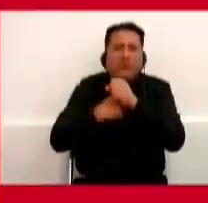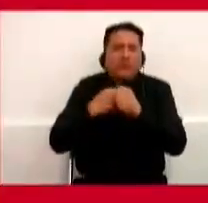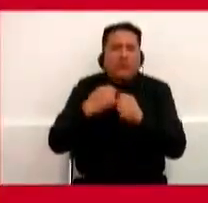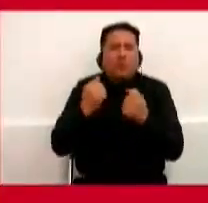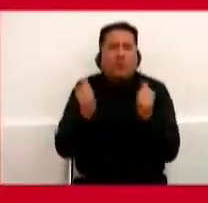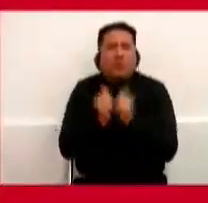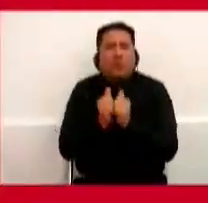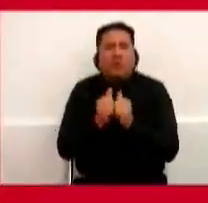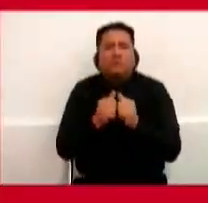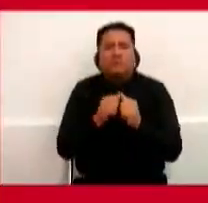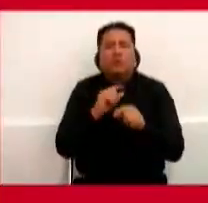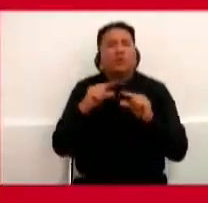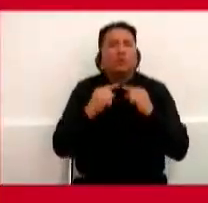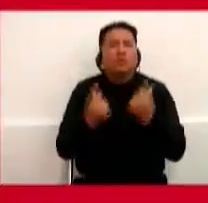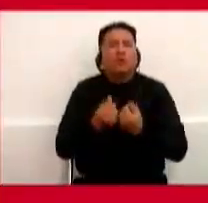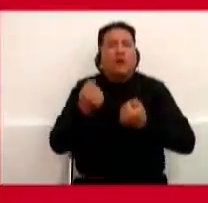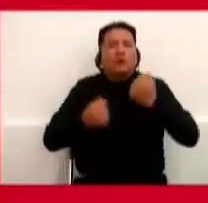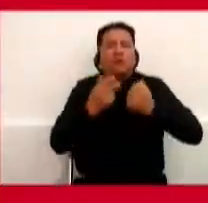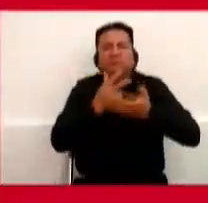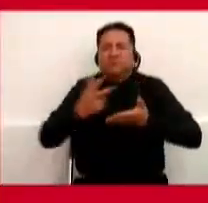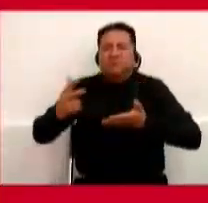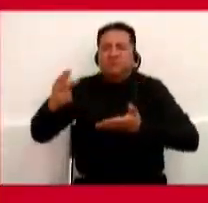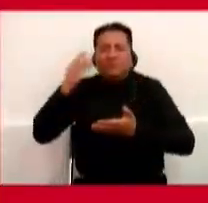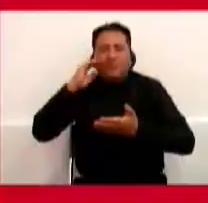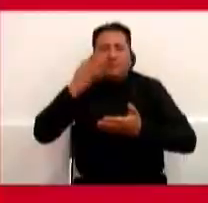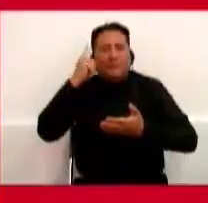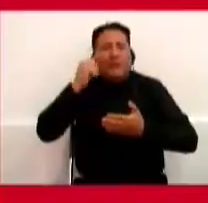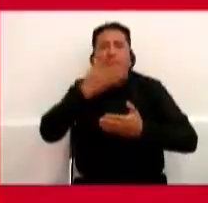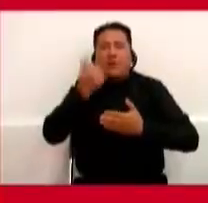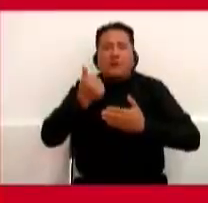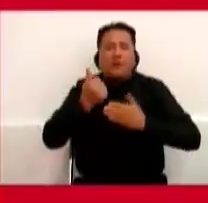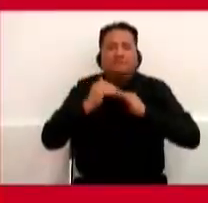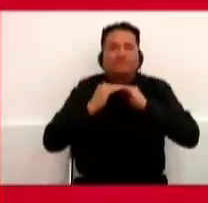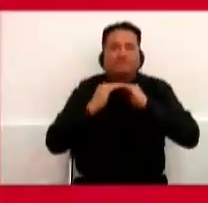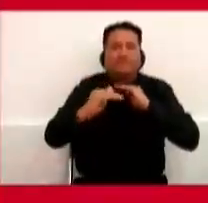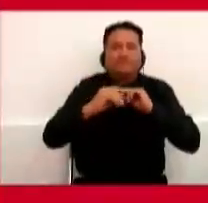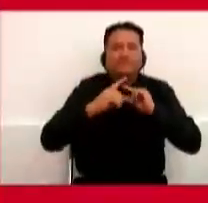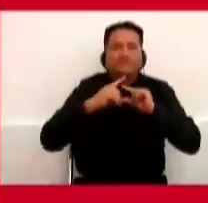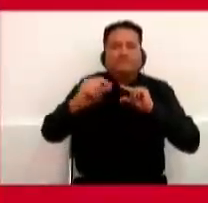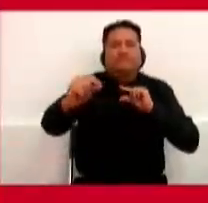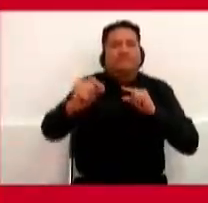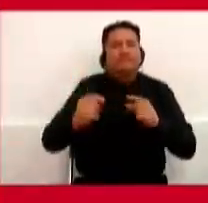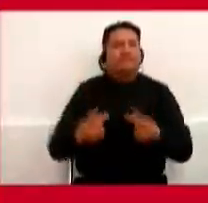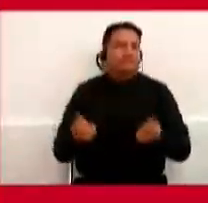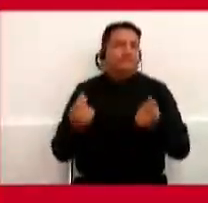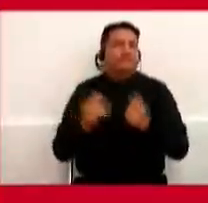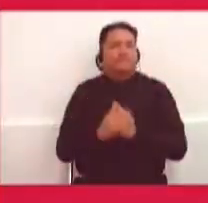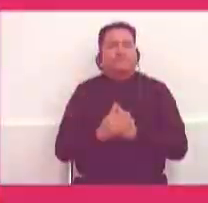estima entre 1 o 2% en mejora de la velocidad. Muchas gracias, Kim. Listo, gracias.